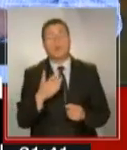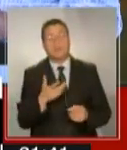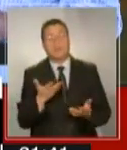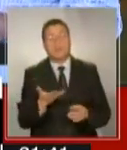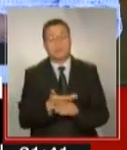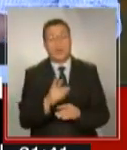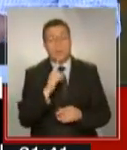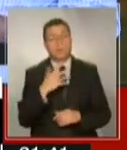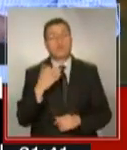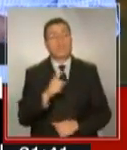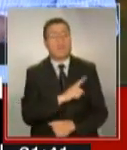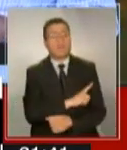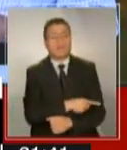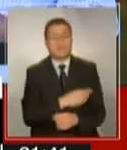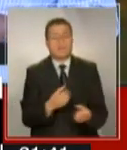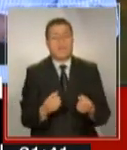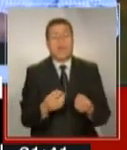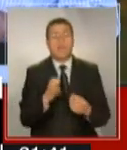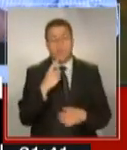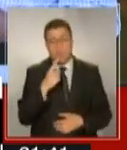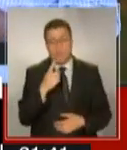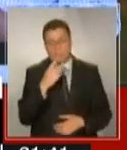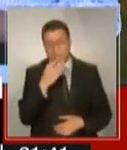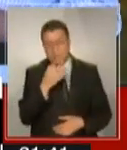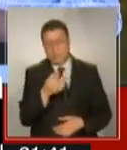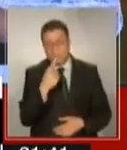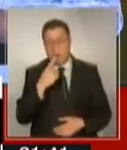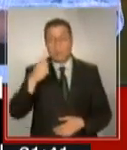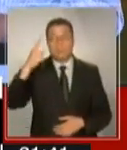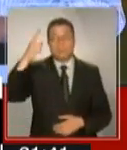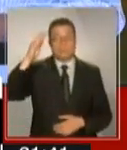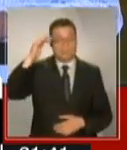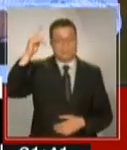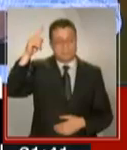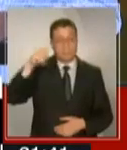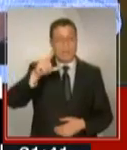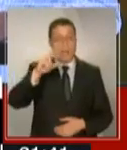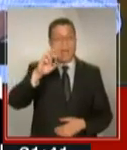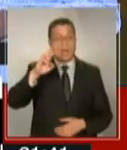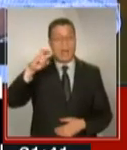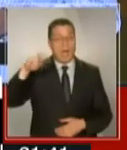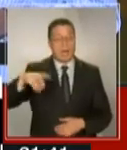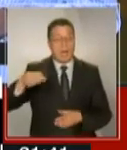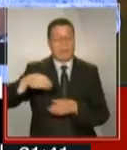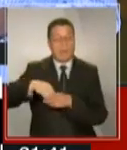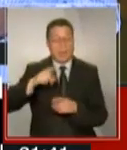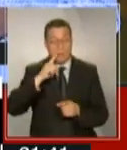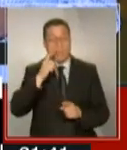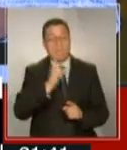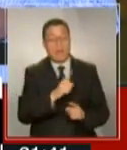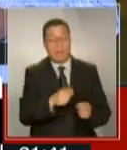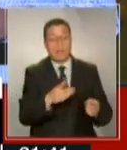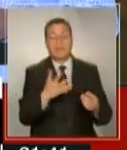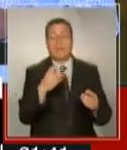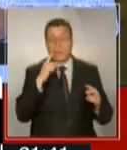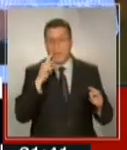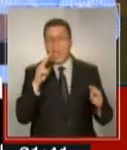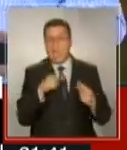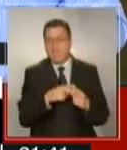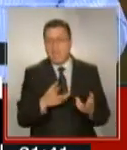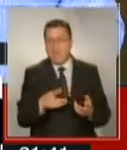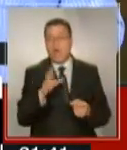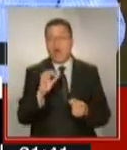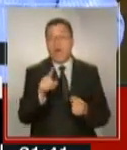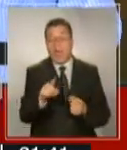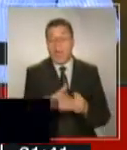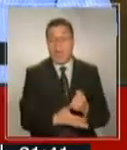poder? Derechamente, ¿cuánto tiene que ver el ascendiente interno de Carlos Larraín y cuánto tiene que ver también la ayuda que él mismo